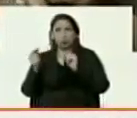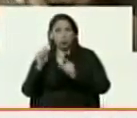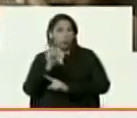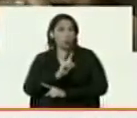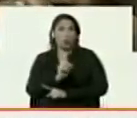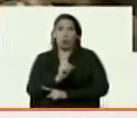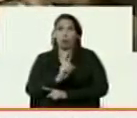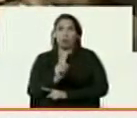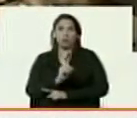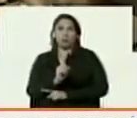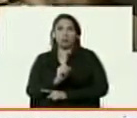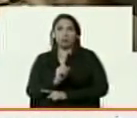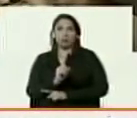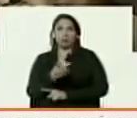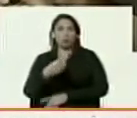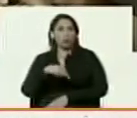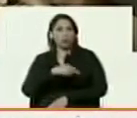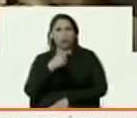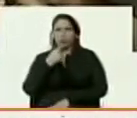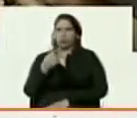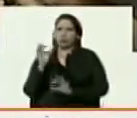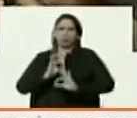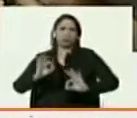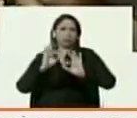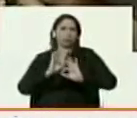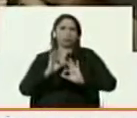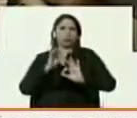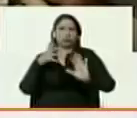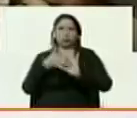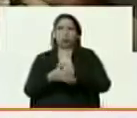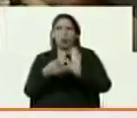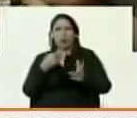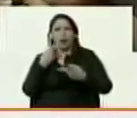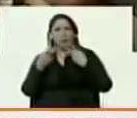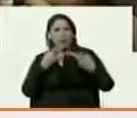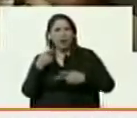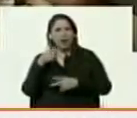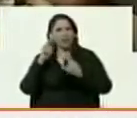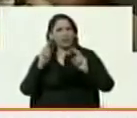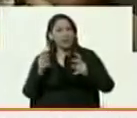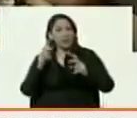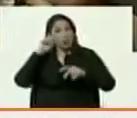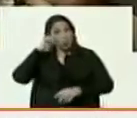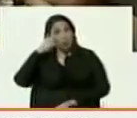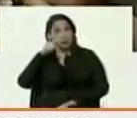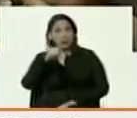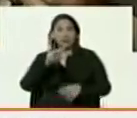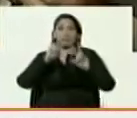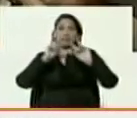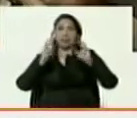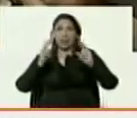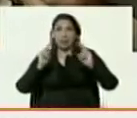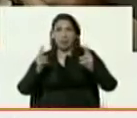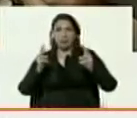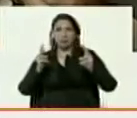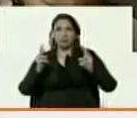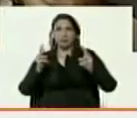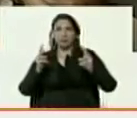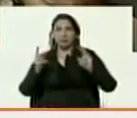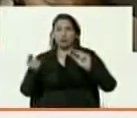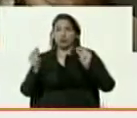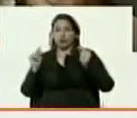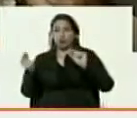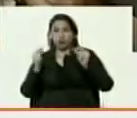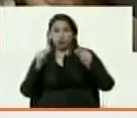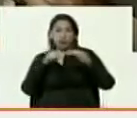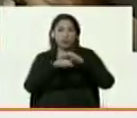No, eso ni siquiera hemos llegado a hablar de ese tema. Acuérdense que esa es una materia que se debatirá en el